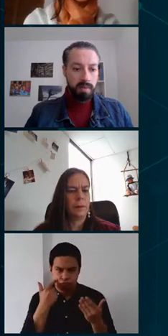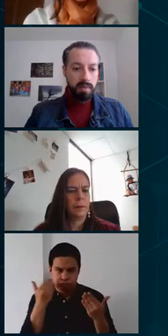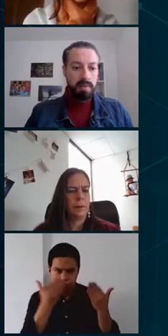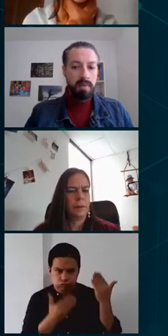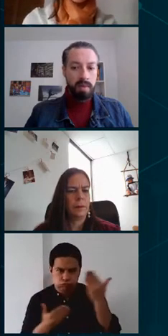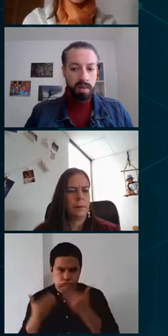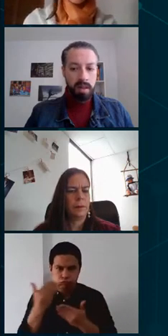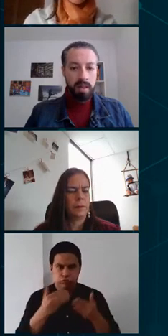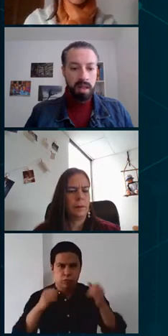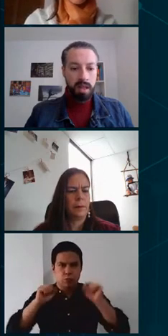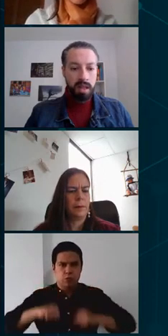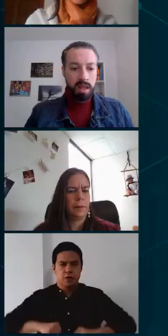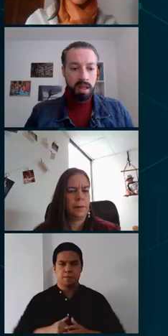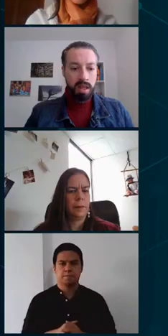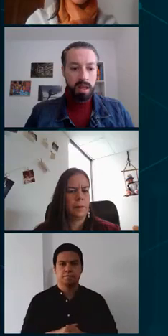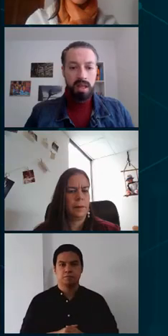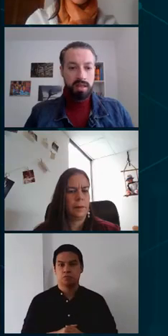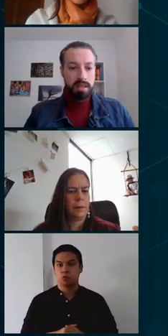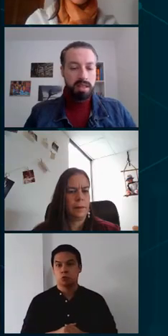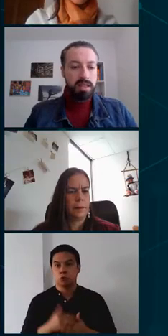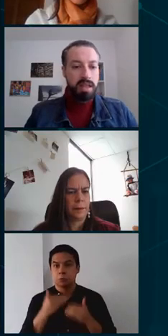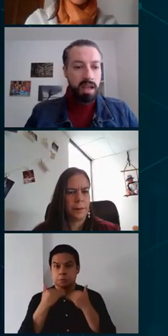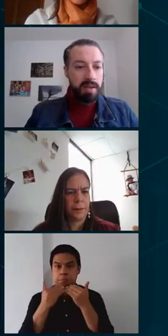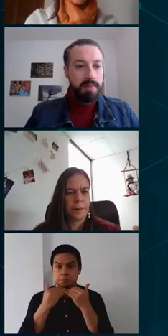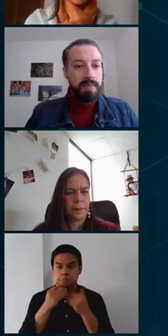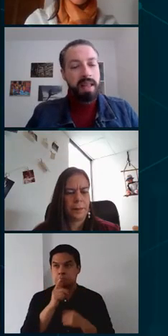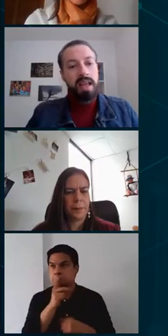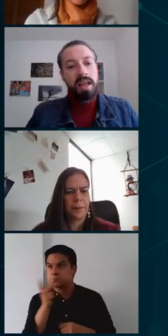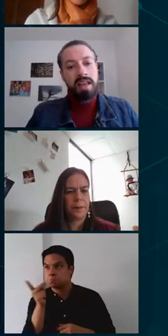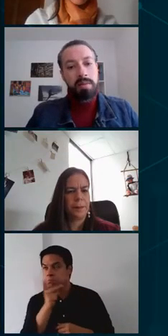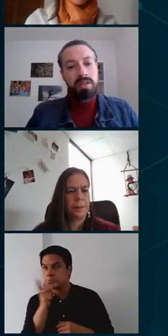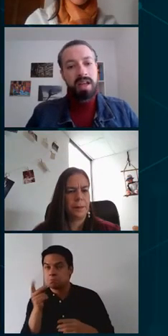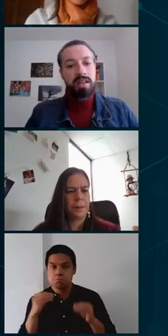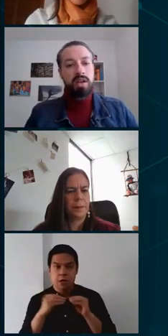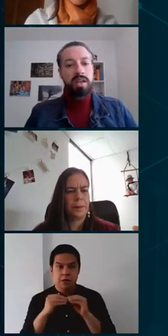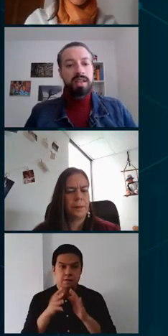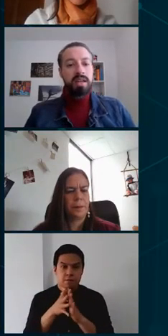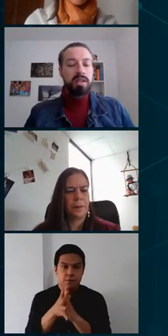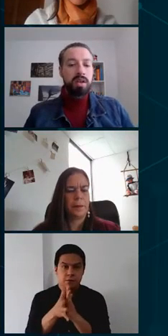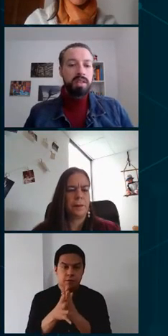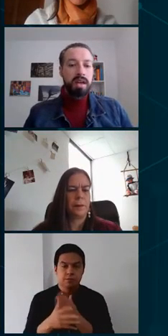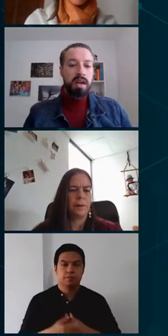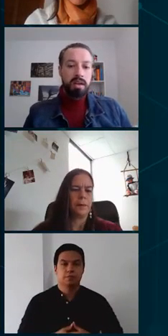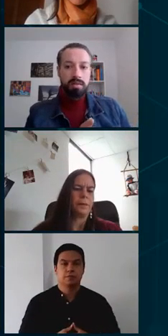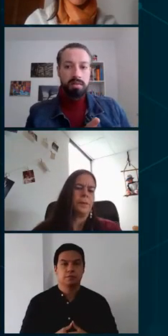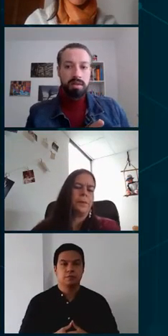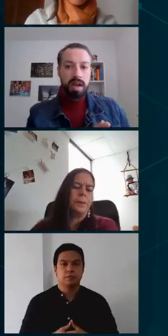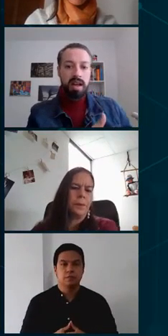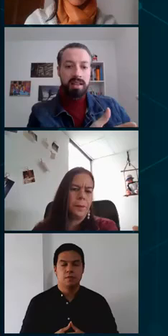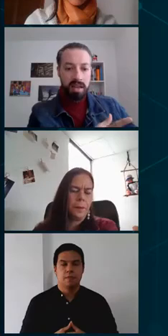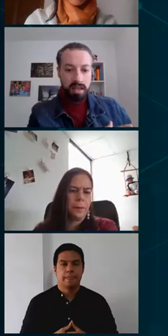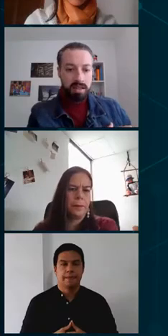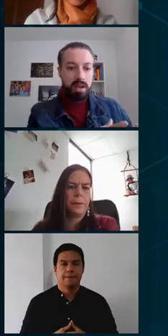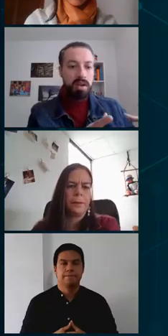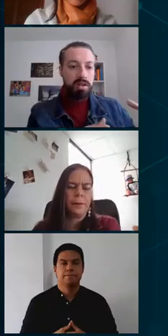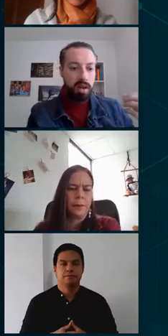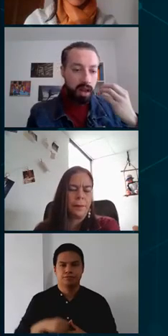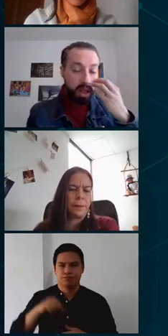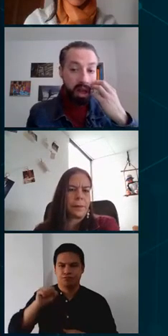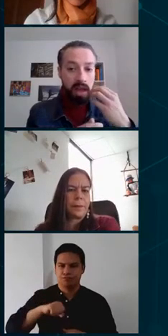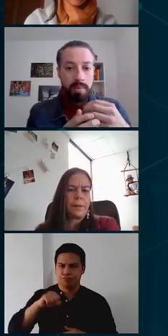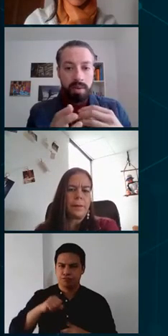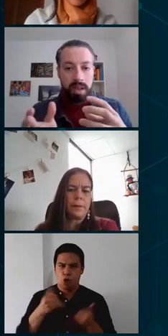Andrés, si tengan algo para aportar en esta etapa. Sí, digamos que toda esa